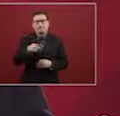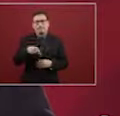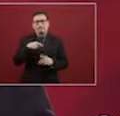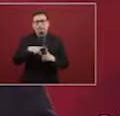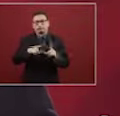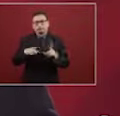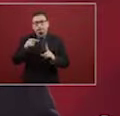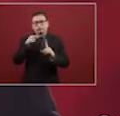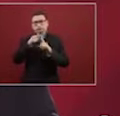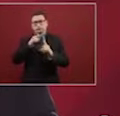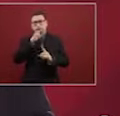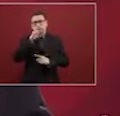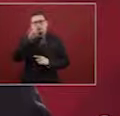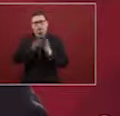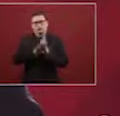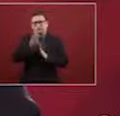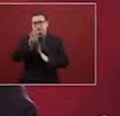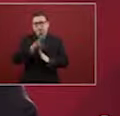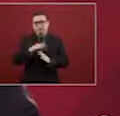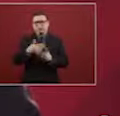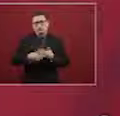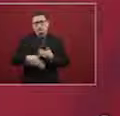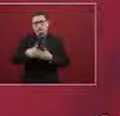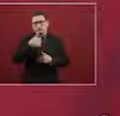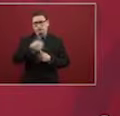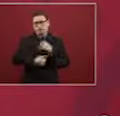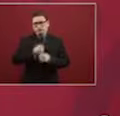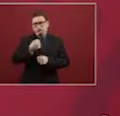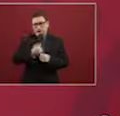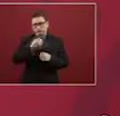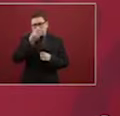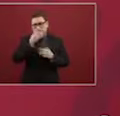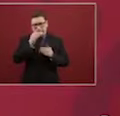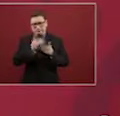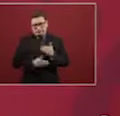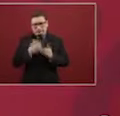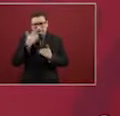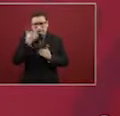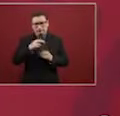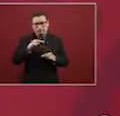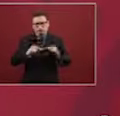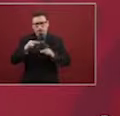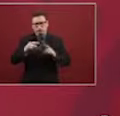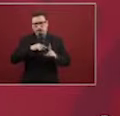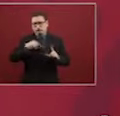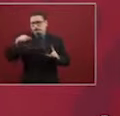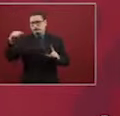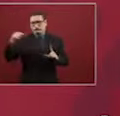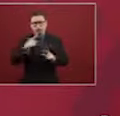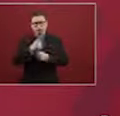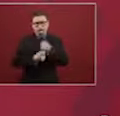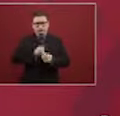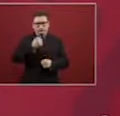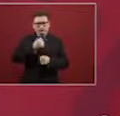Yucatán, coincide con más tensiones sobre el comercio bilateral y la frontera tras 2 años de incertidumbre causada por la exigencia de Trump de volver